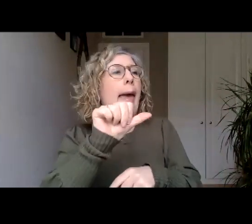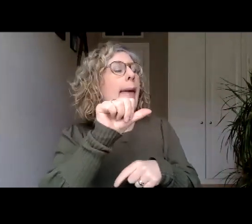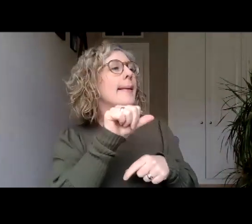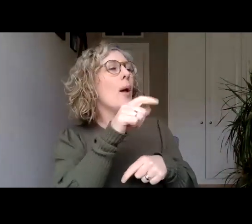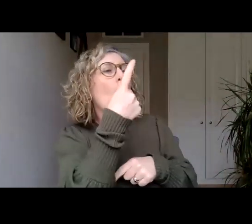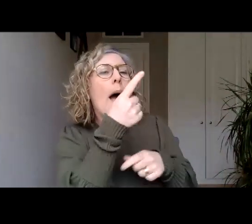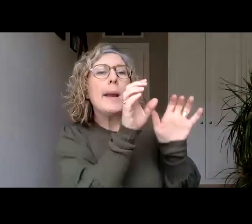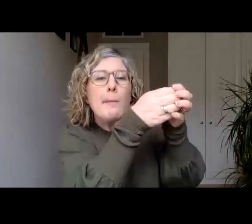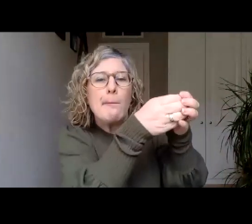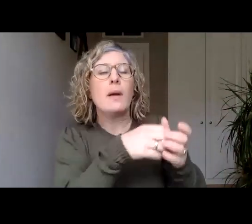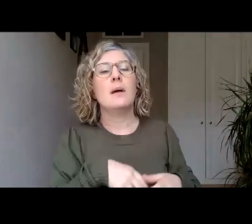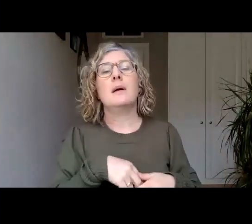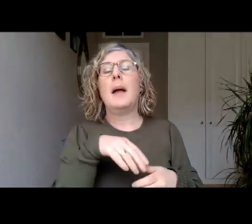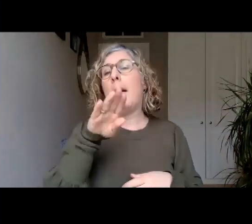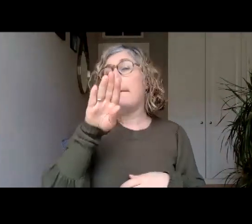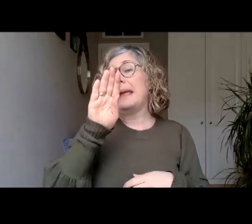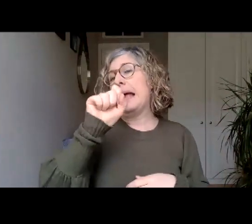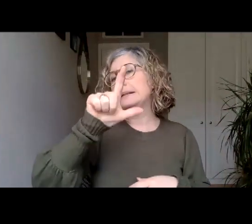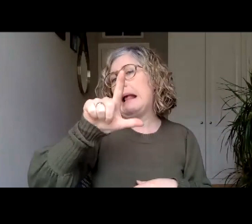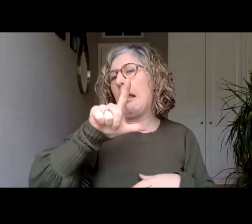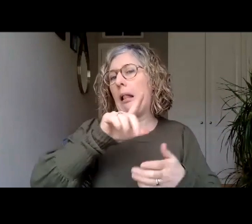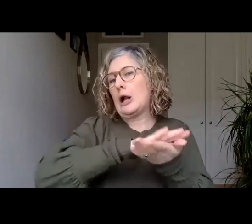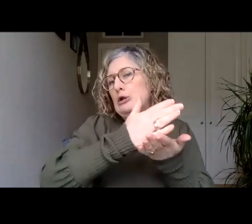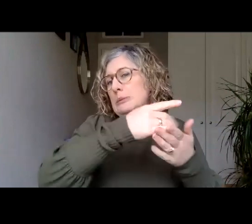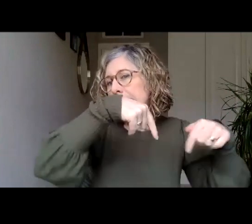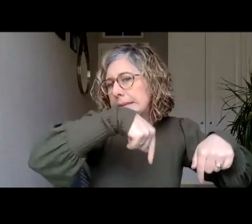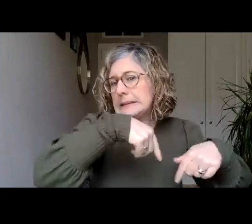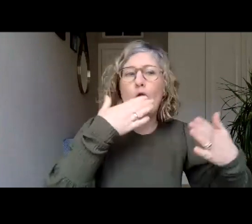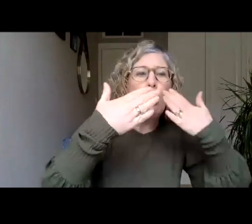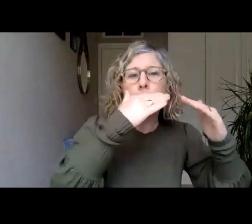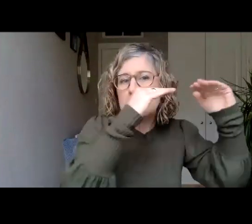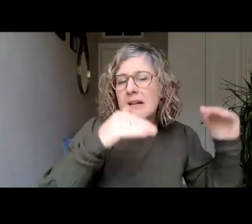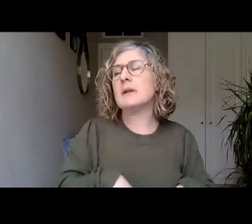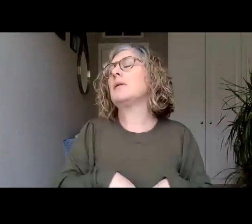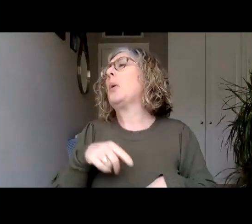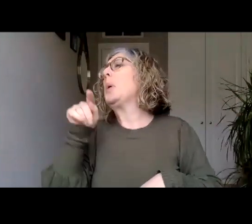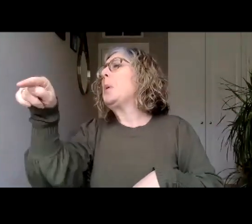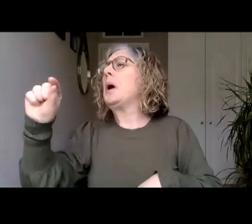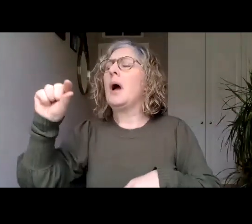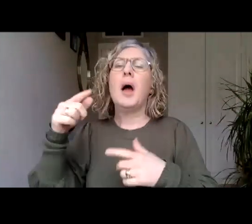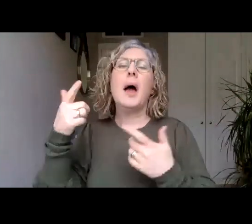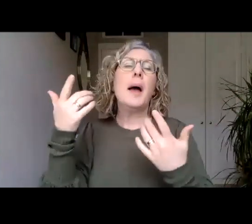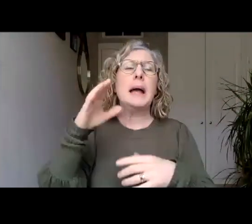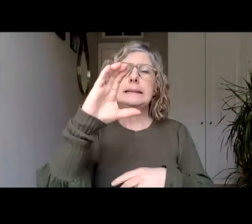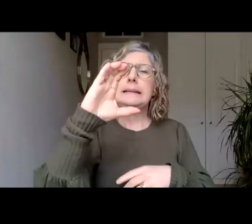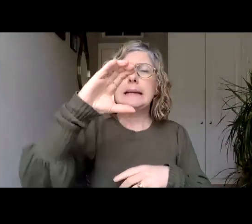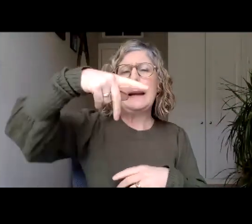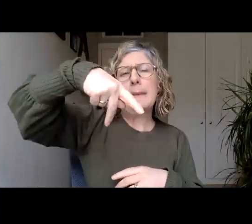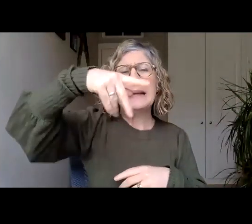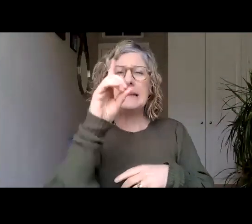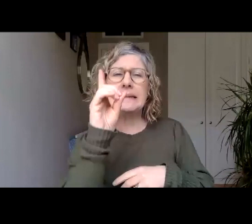a este nivel. Al identificar ¿dónde están esos intérpretes? Pues no hay muchos lugares